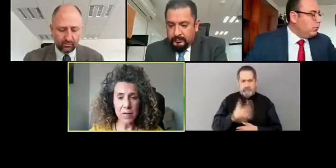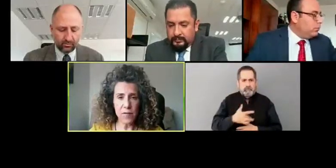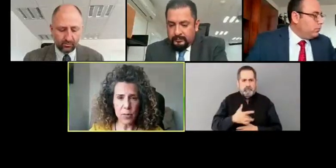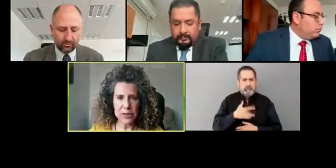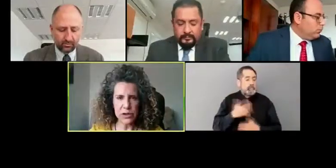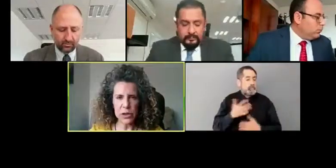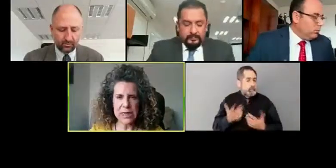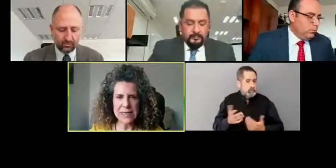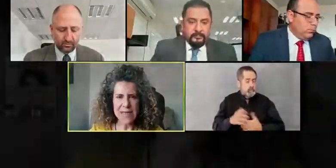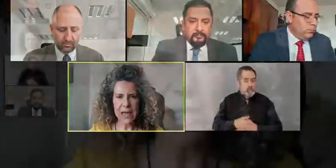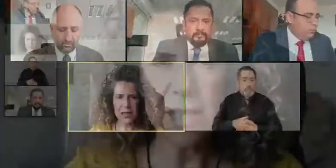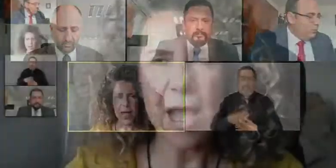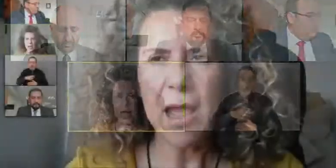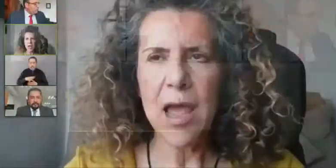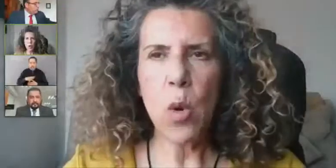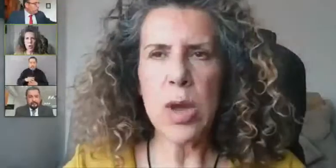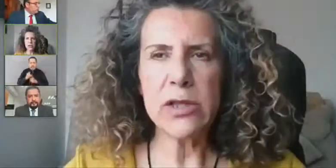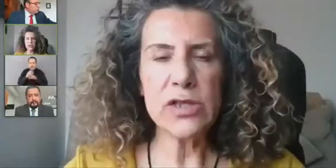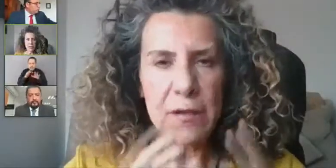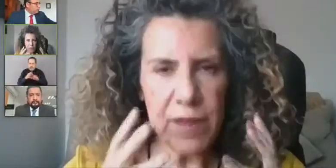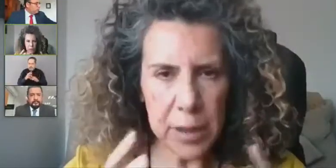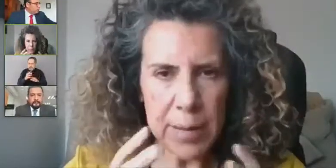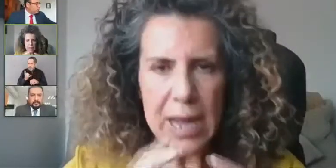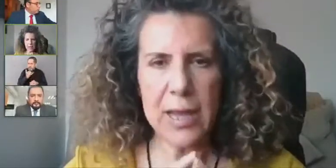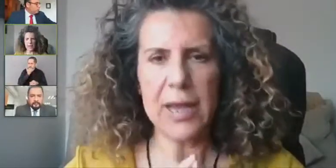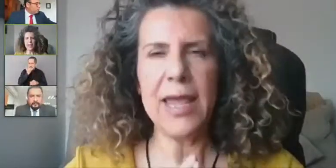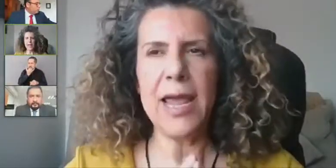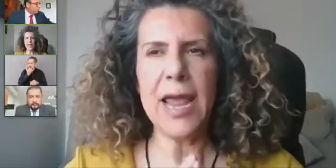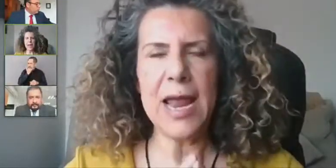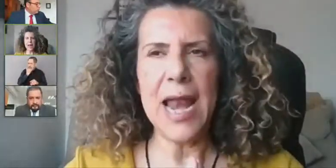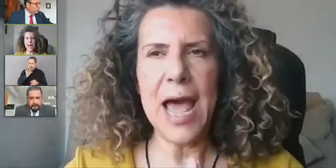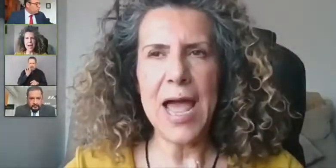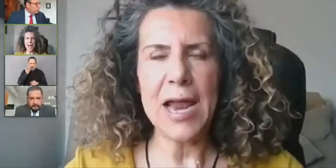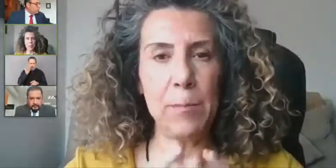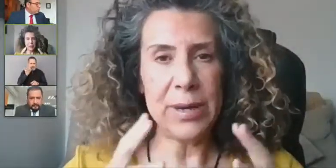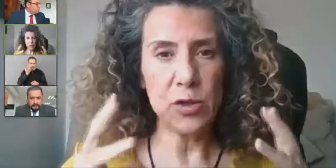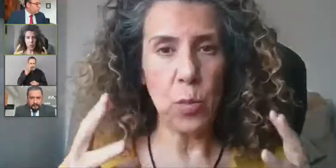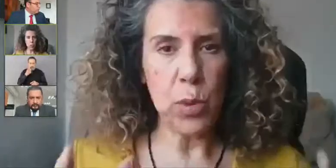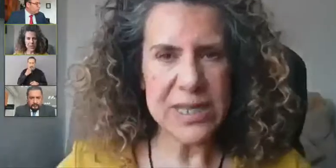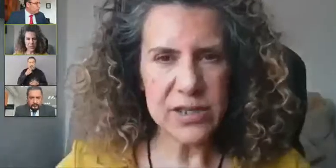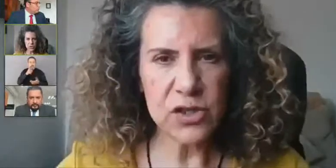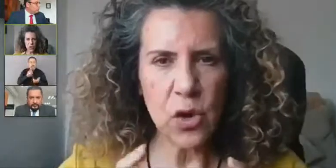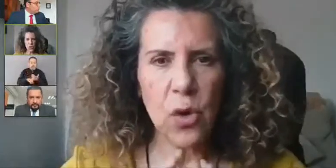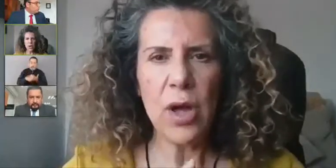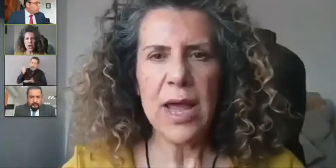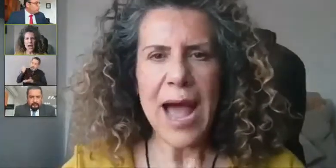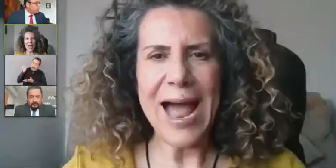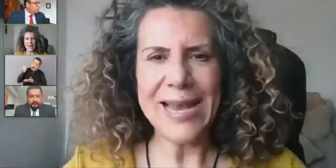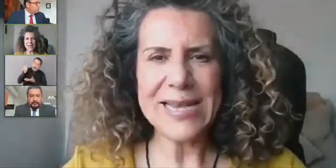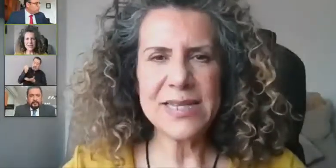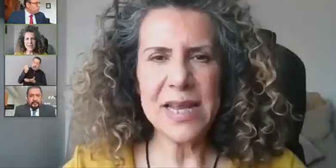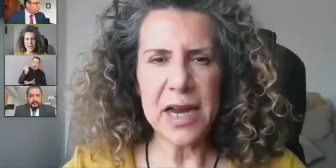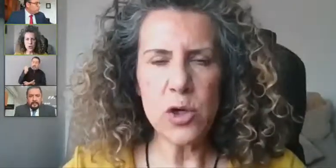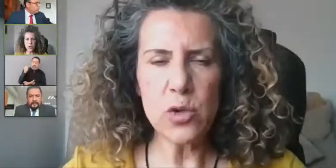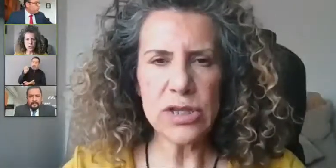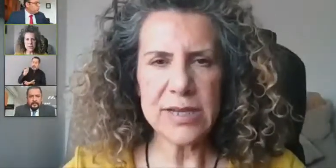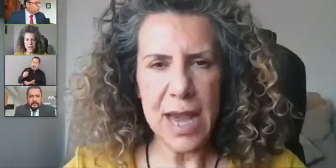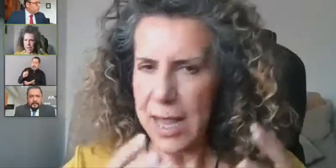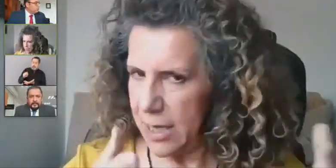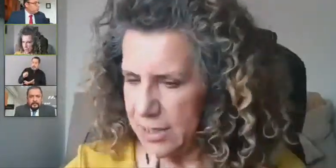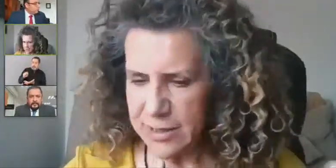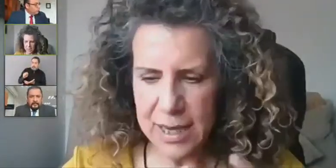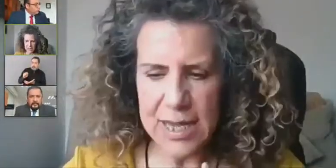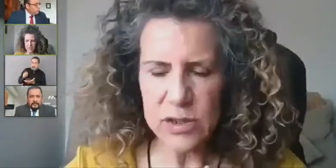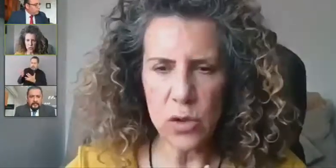hay información inexacta cuando se afirma que el presupuesto al que se